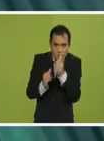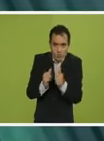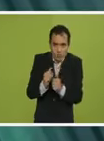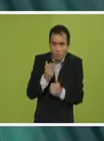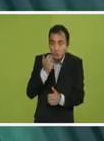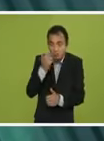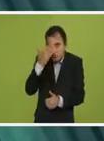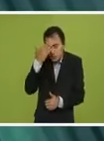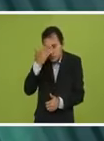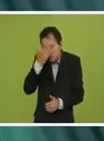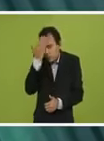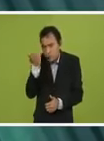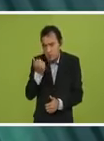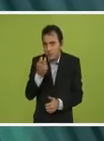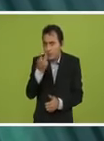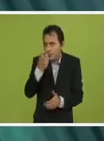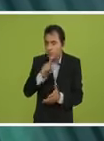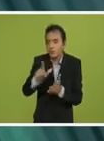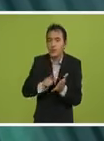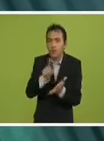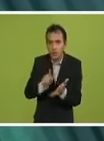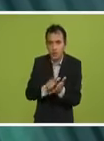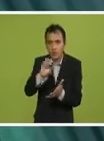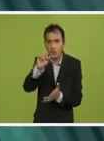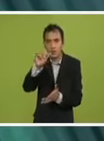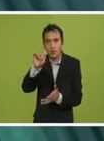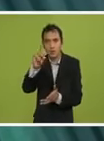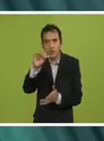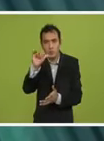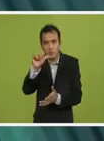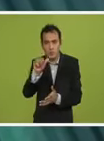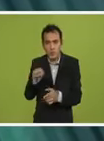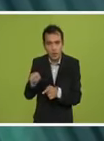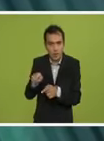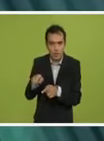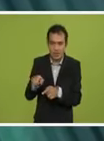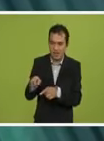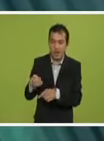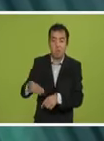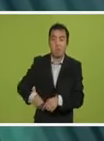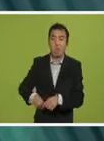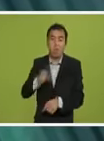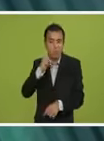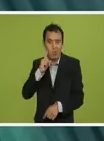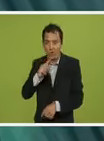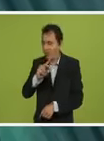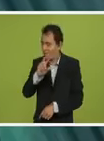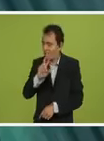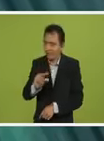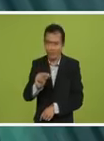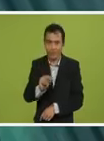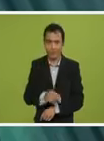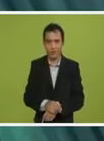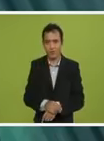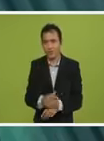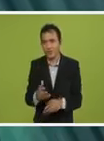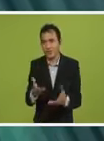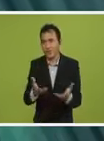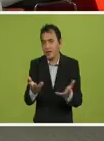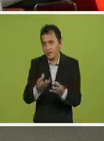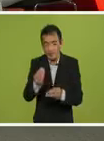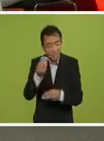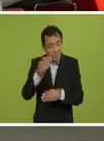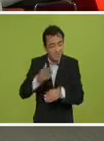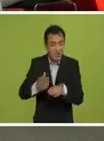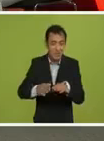prácticamente de lo que habla la Ley Olimpia. Dejar de culpabilizar a las mujeres, como se ha hecho infinitas veces, claro, no nada más